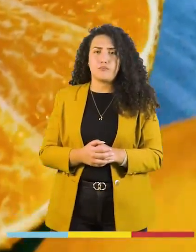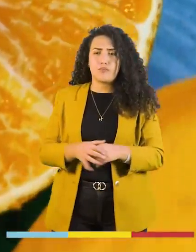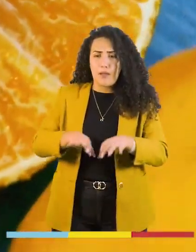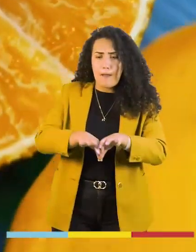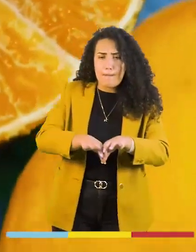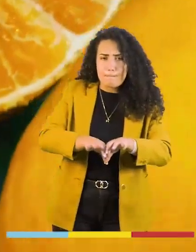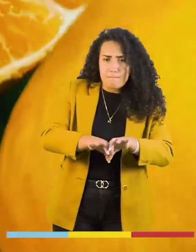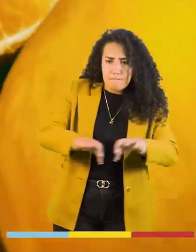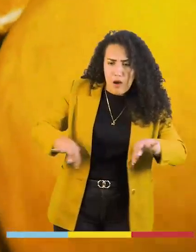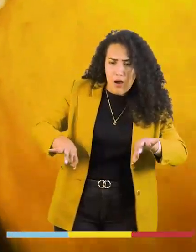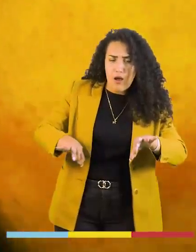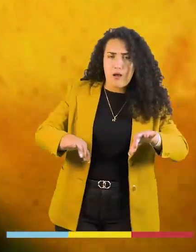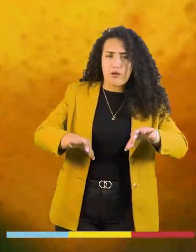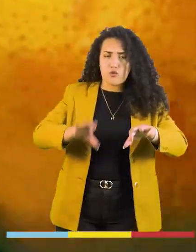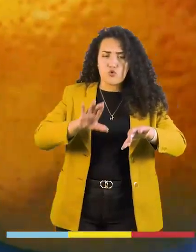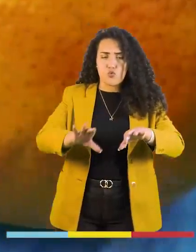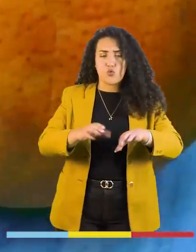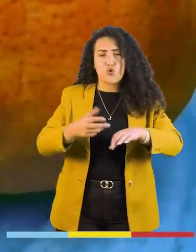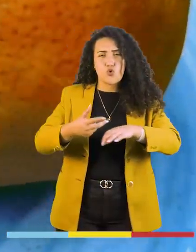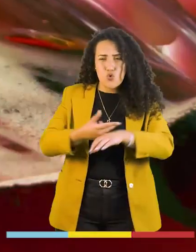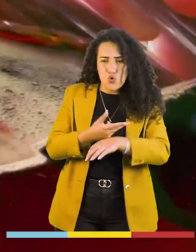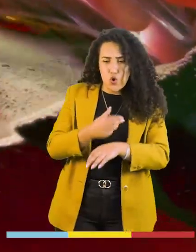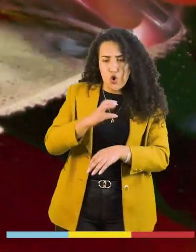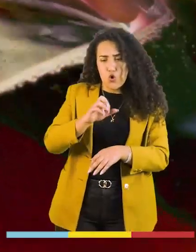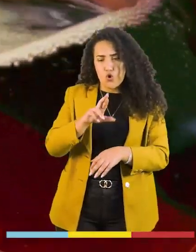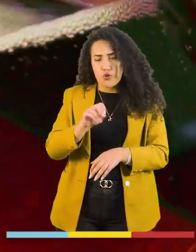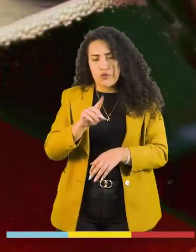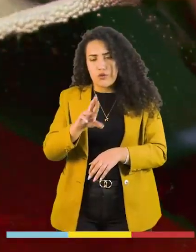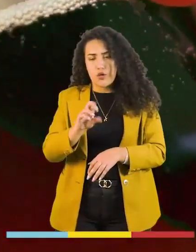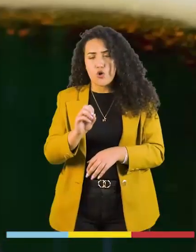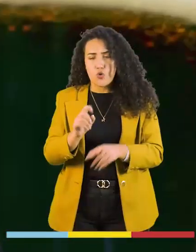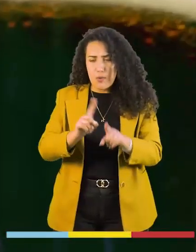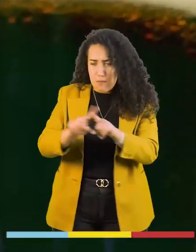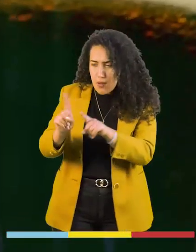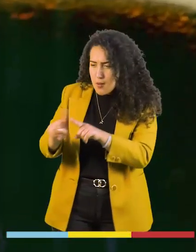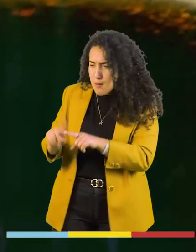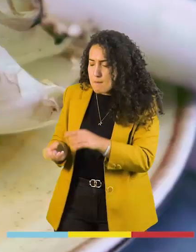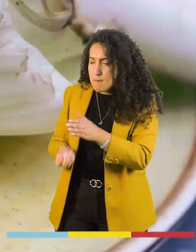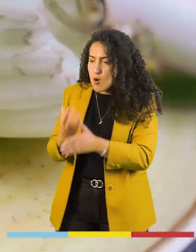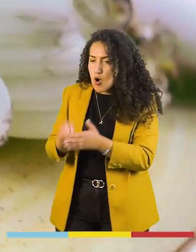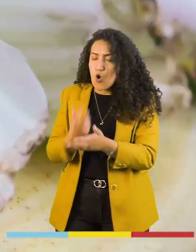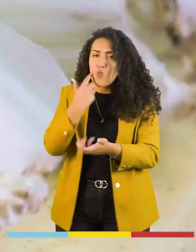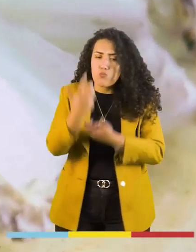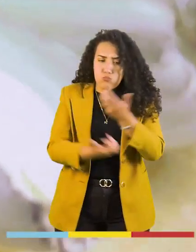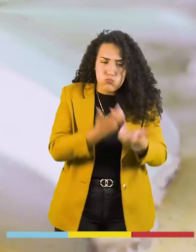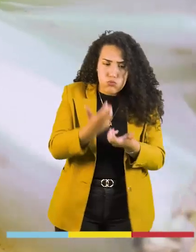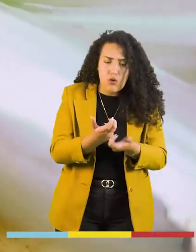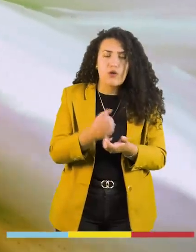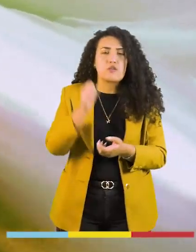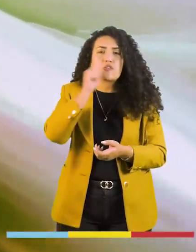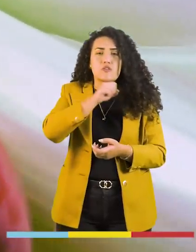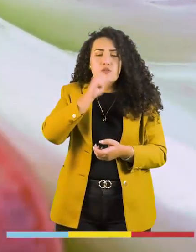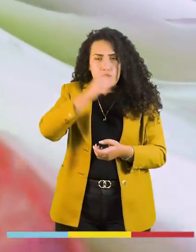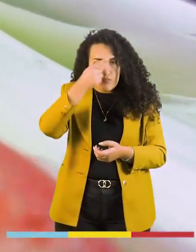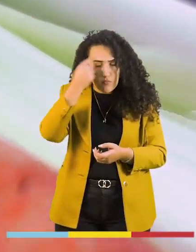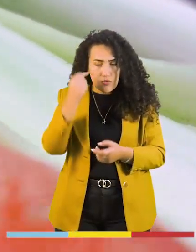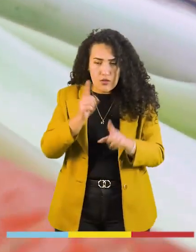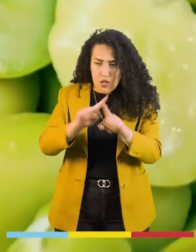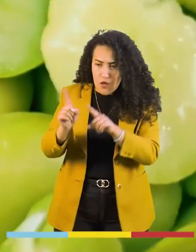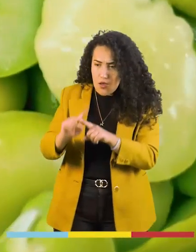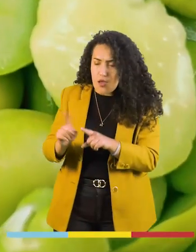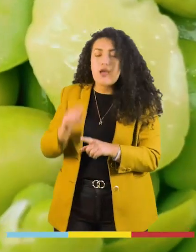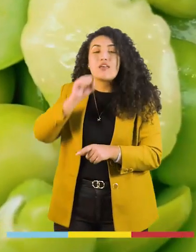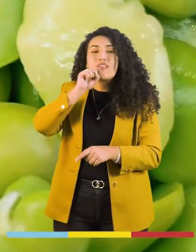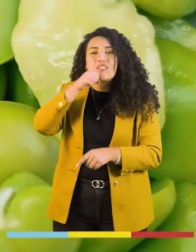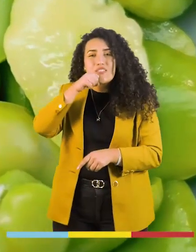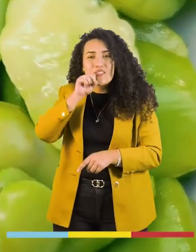marinarlo, jugo de naranja, hierbabuena y ajo. Lo cocinamos con cerveza negra, cebolla, zanahoria, laurel y tomillo,